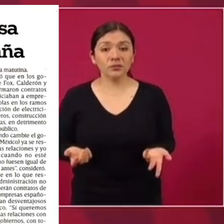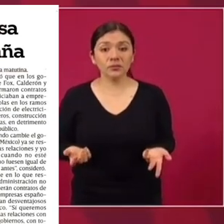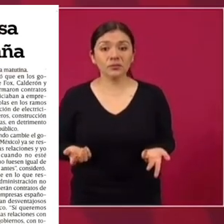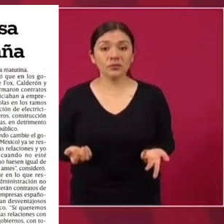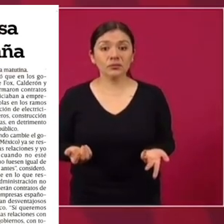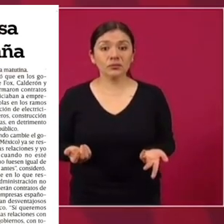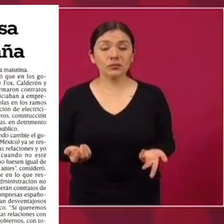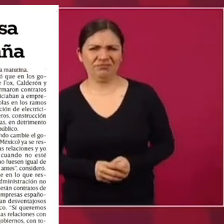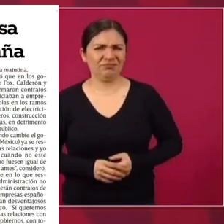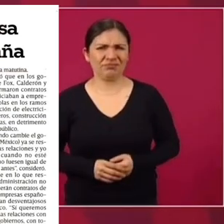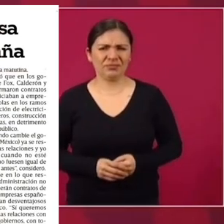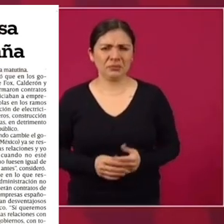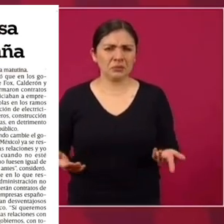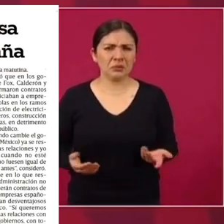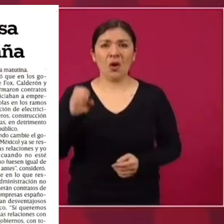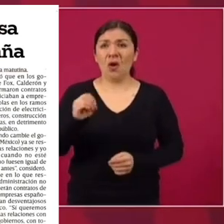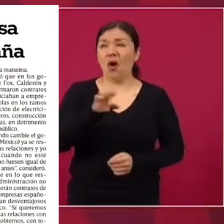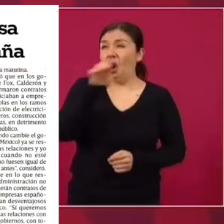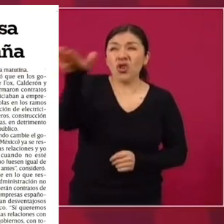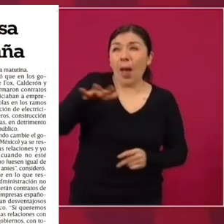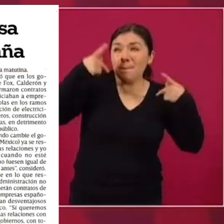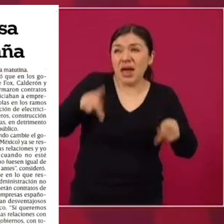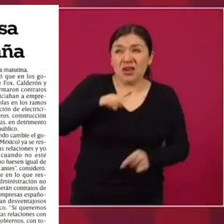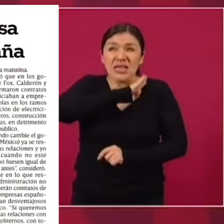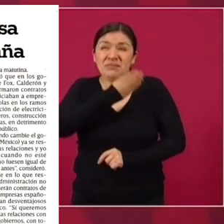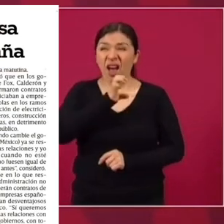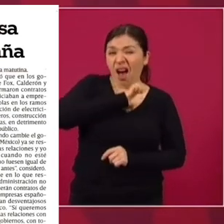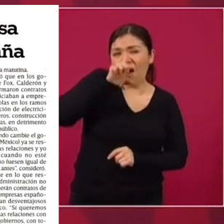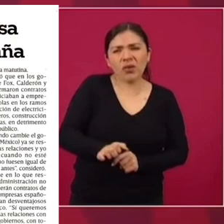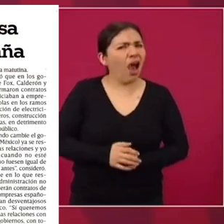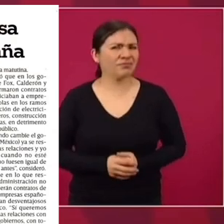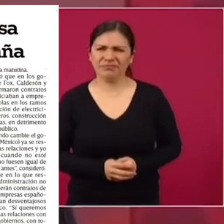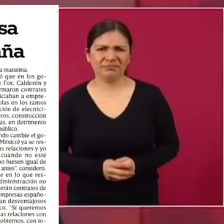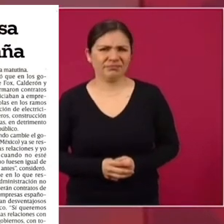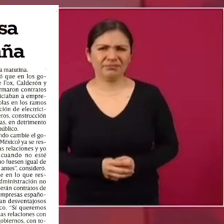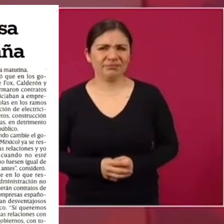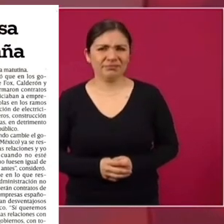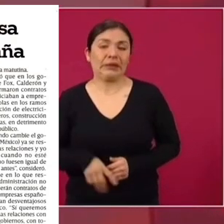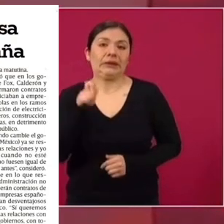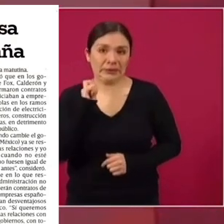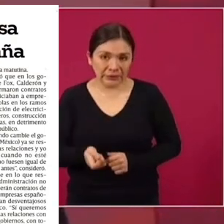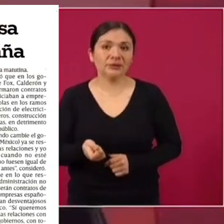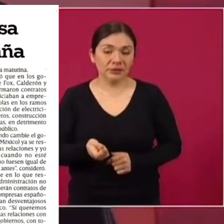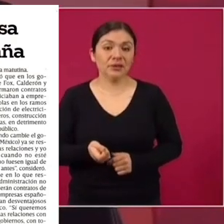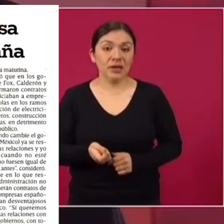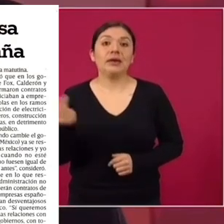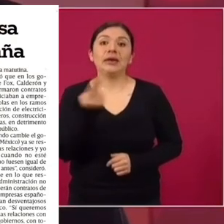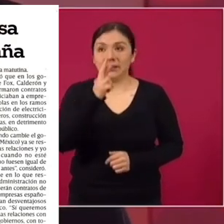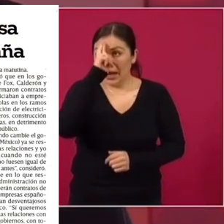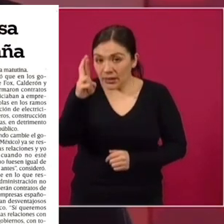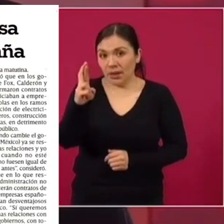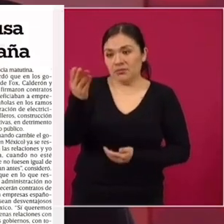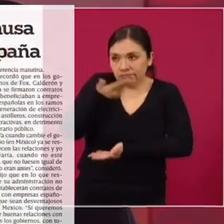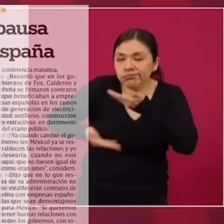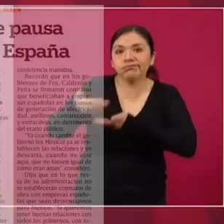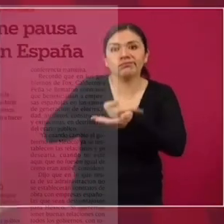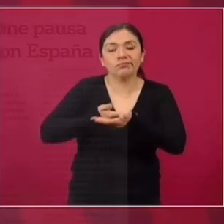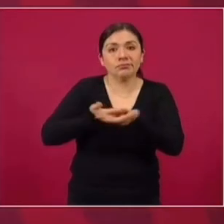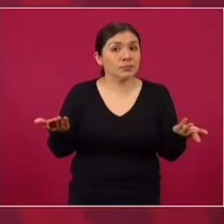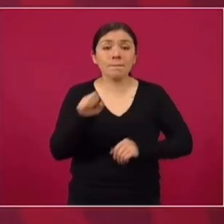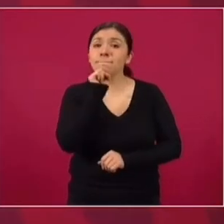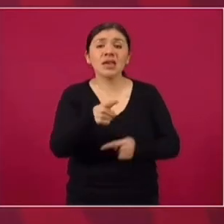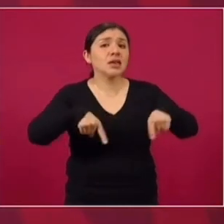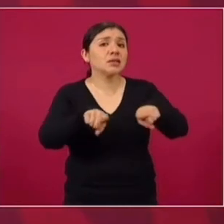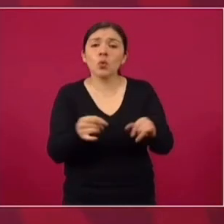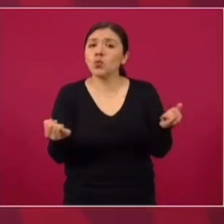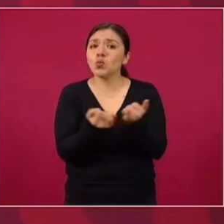no es fobia o xenofobia, es que tenemos que respetarnos. Y lo